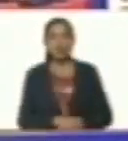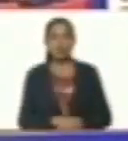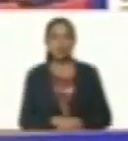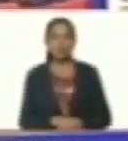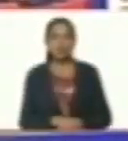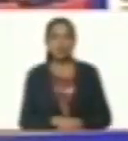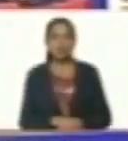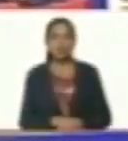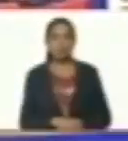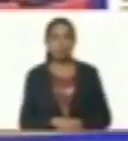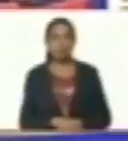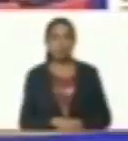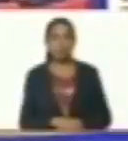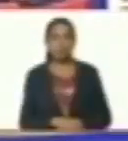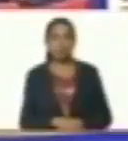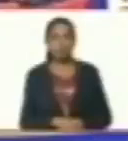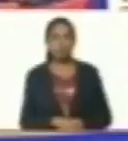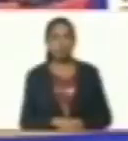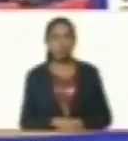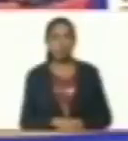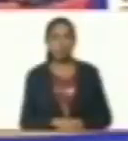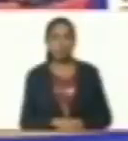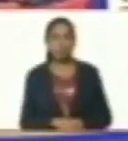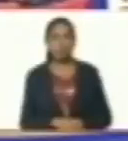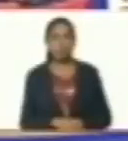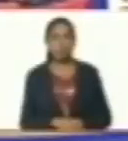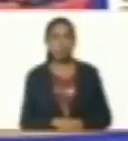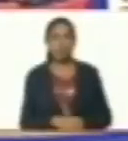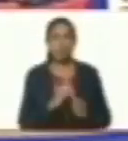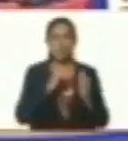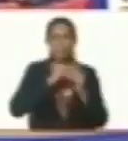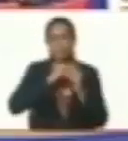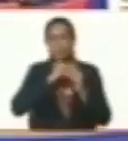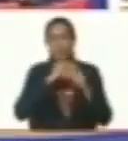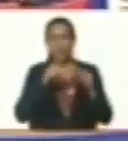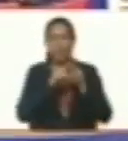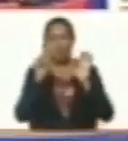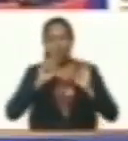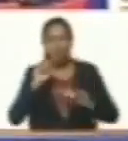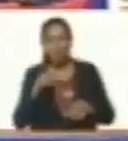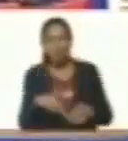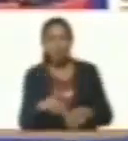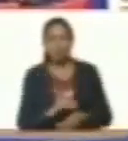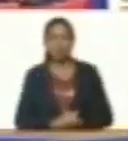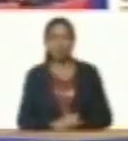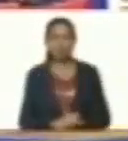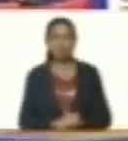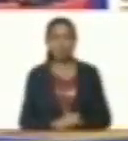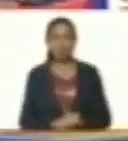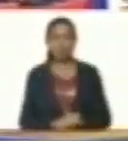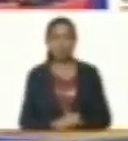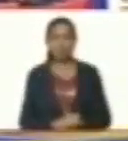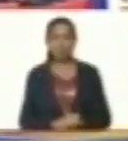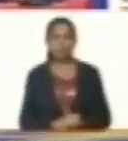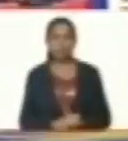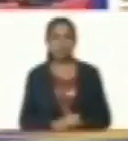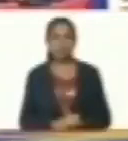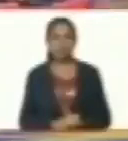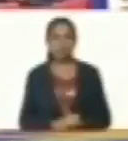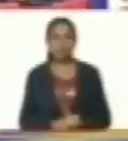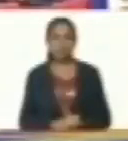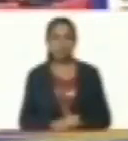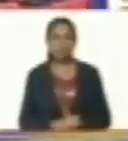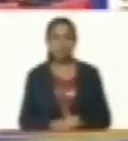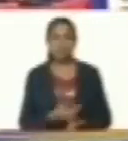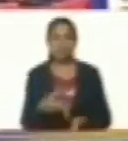abrasador ahora él le da con la cadera el cadera o con un pie